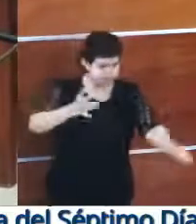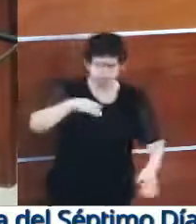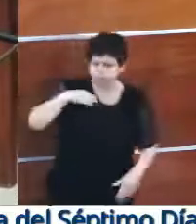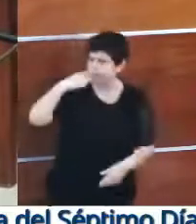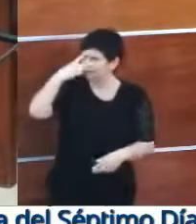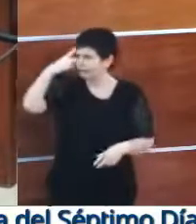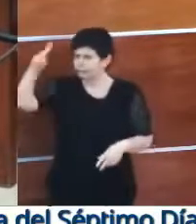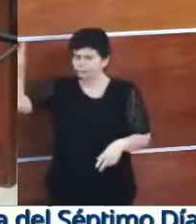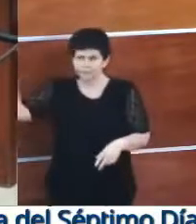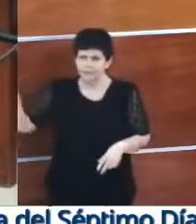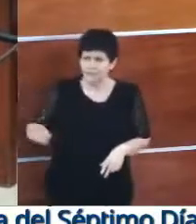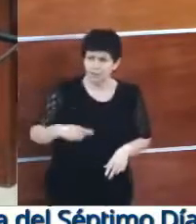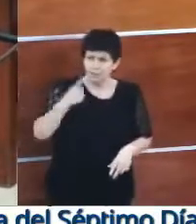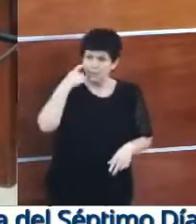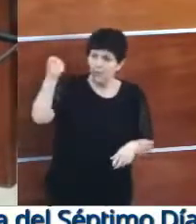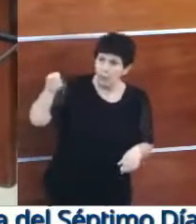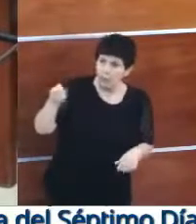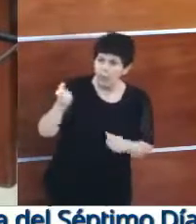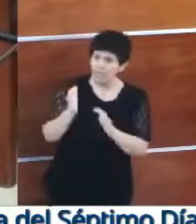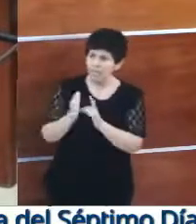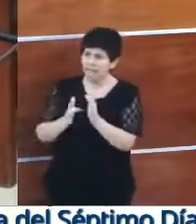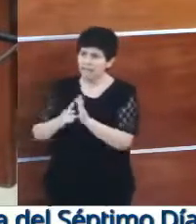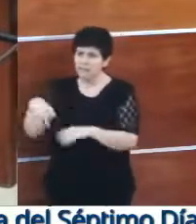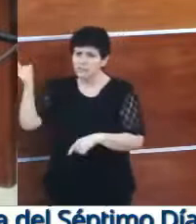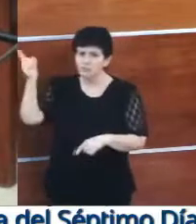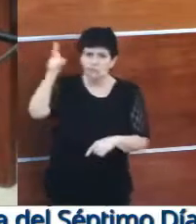darnos cuenta que Jesús viene.